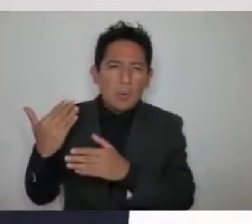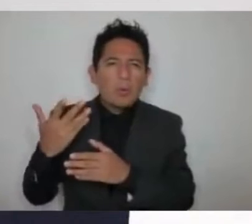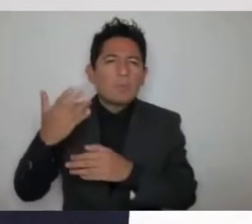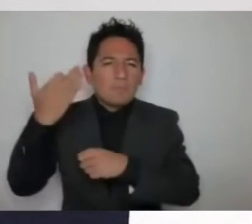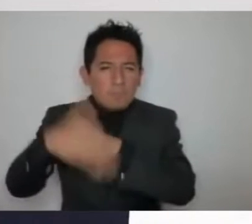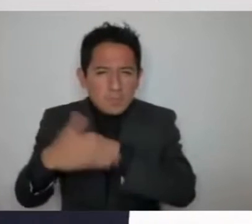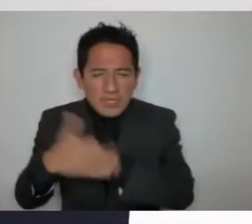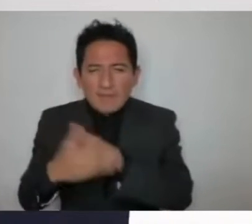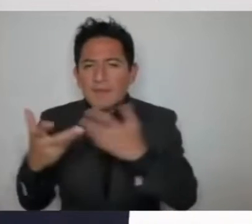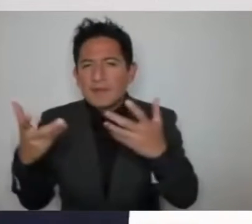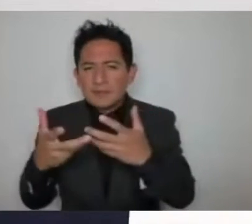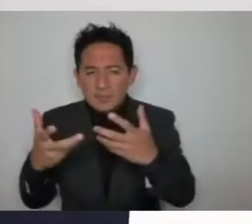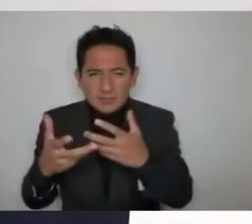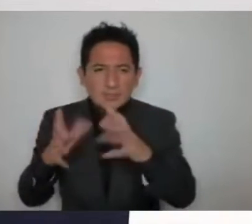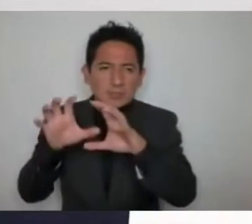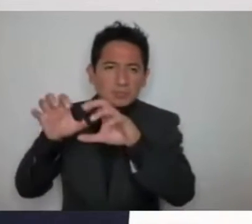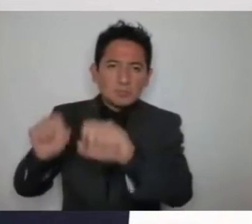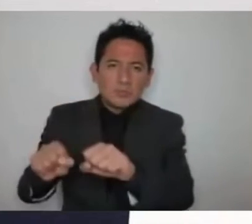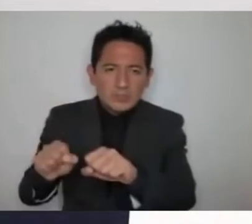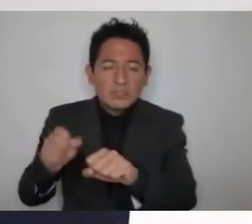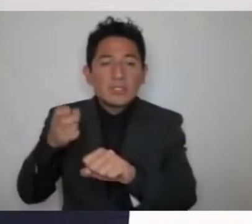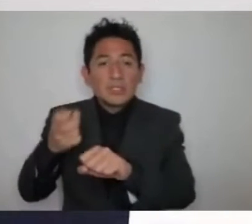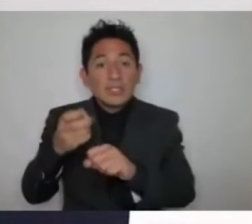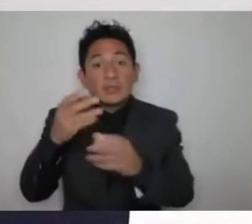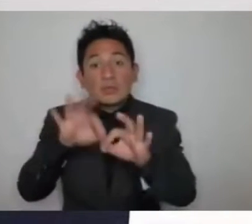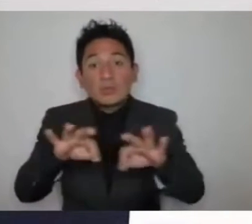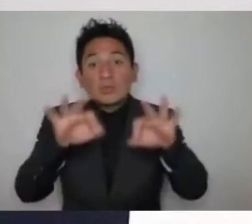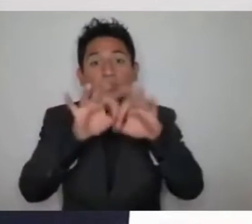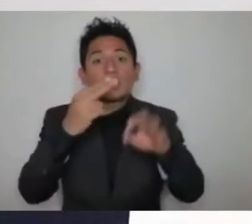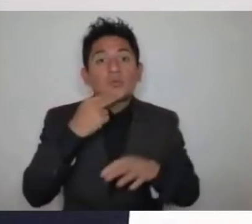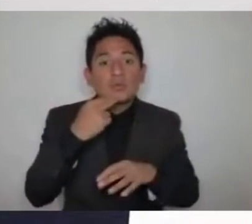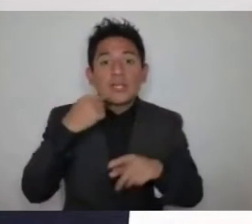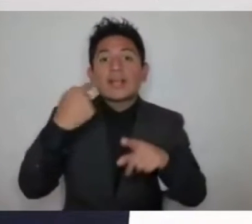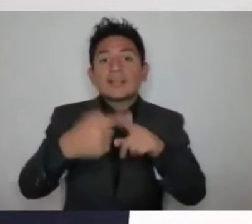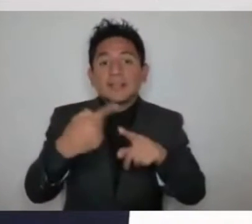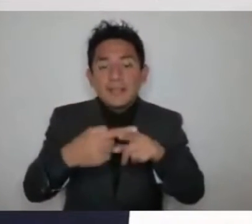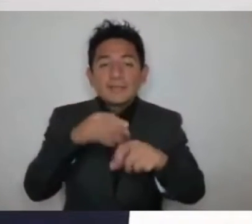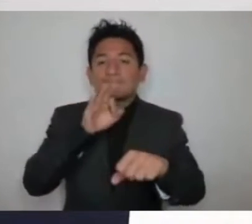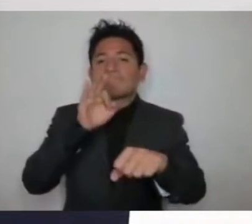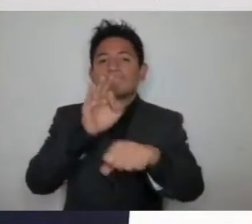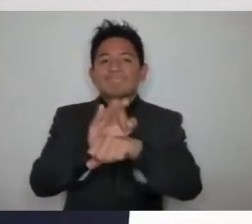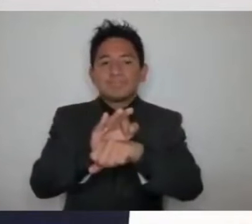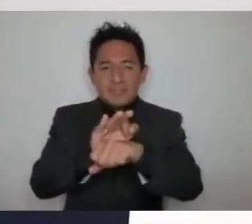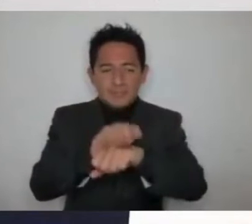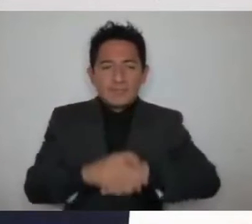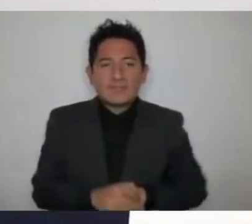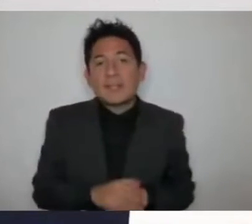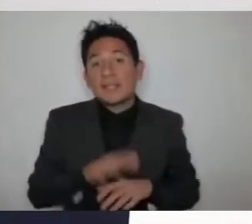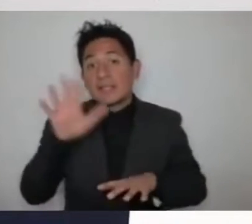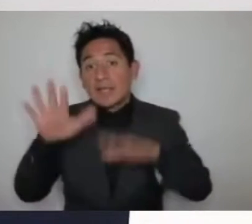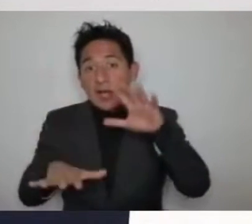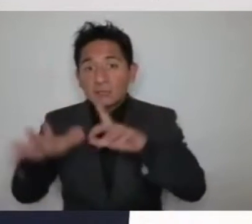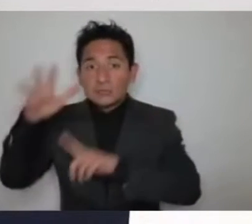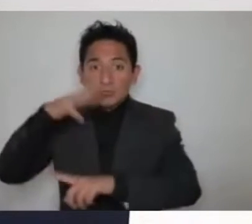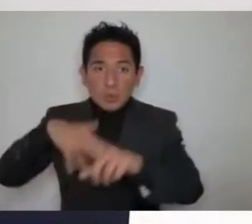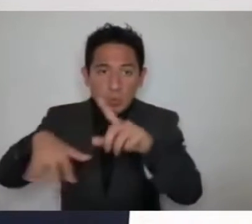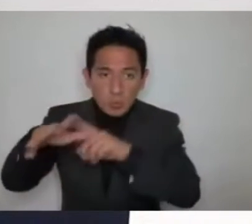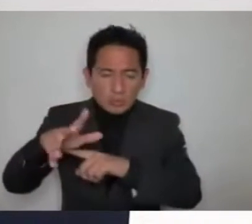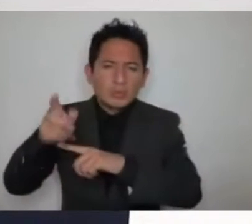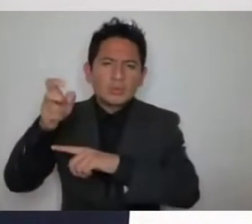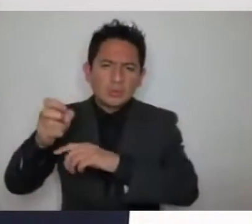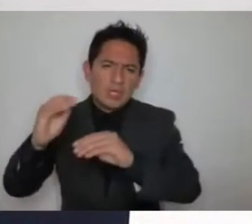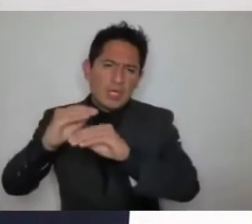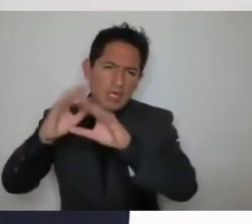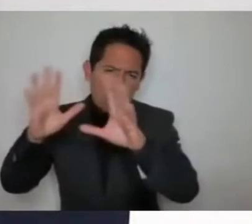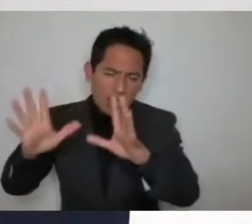argumentos que pueden ser de la defensa Y que además eh en en determinadas condiciones que están muy claras establecidas pueden generar